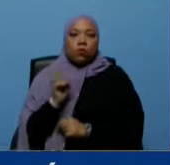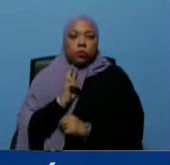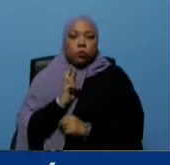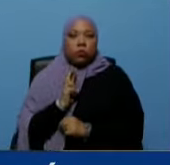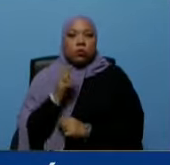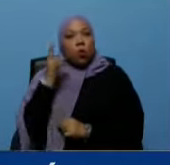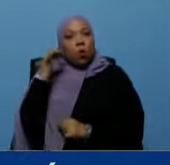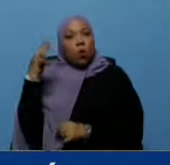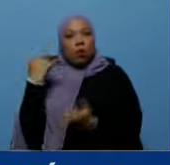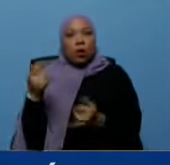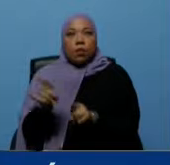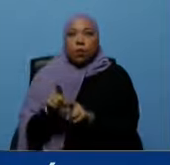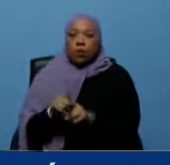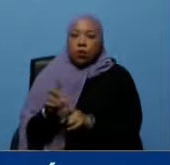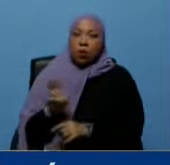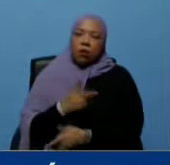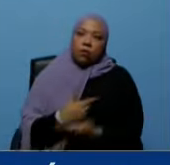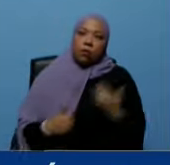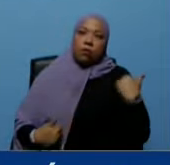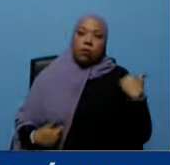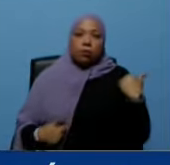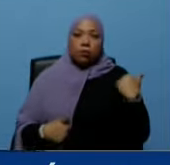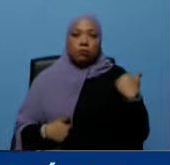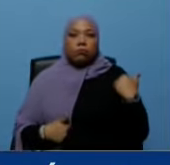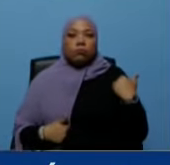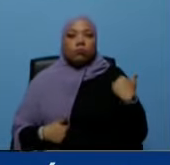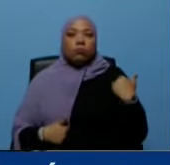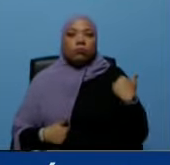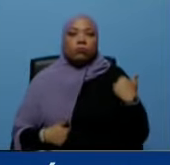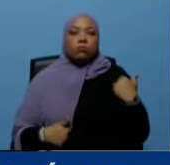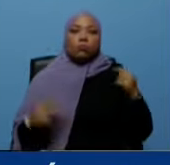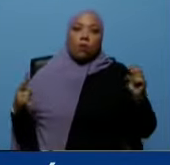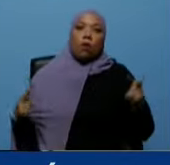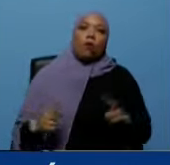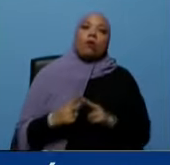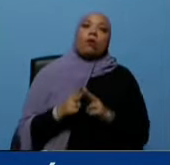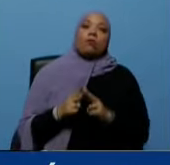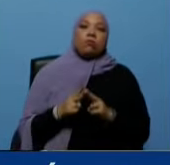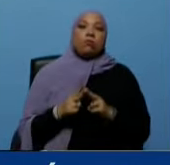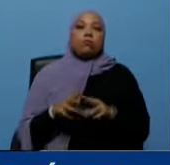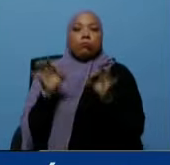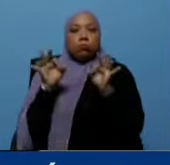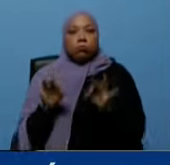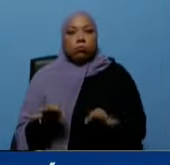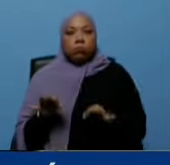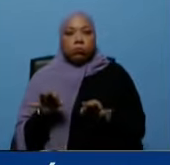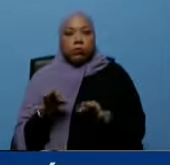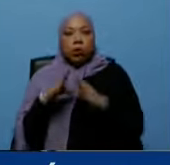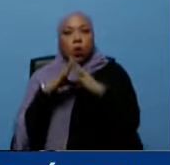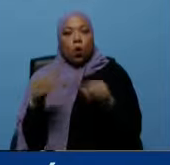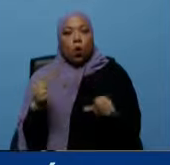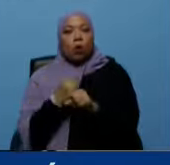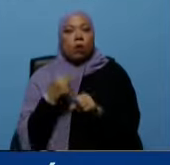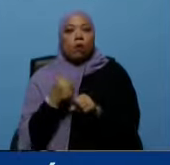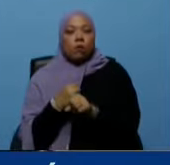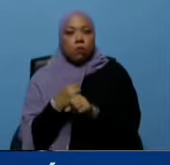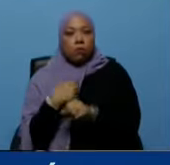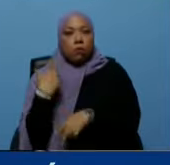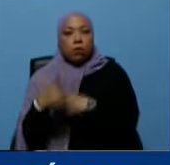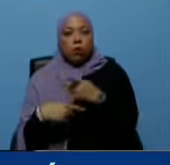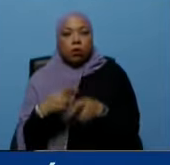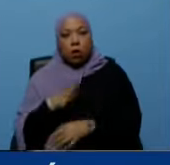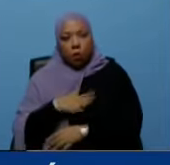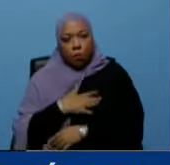un sueño hecho realidad, presidente, y aquí nos encontramos conformando todo lo que es, que sí